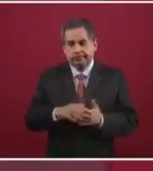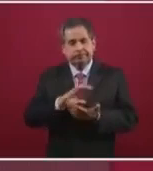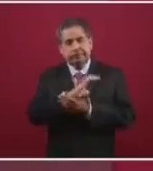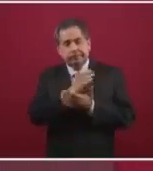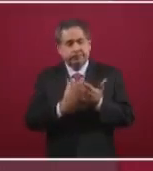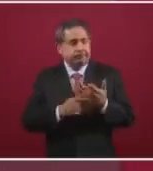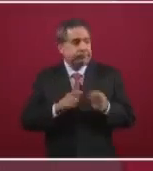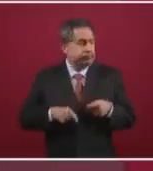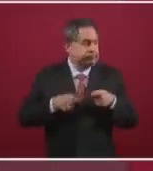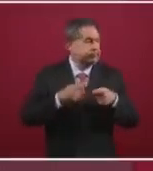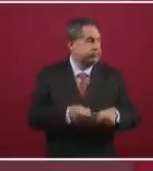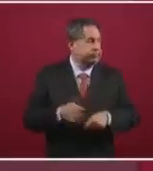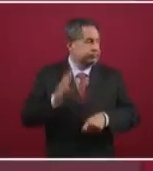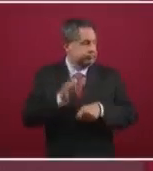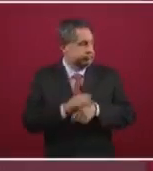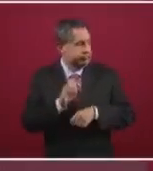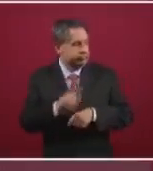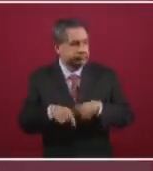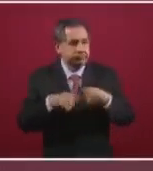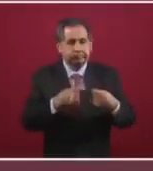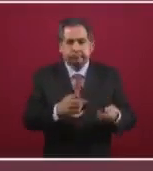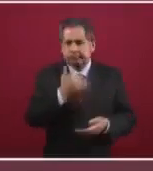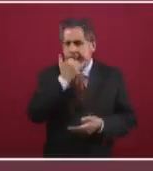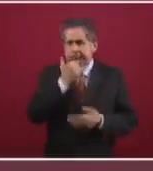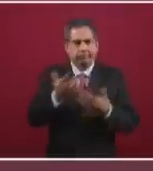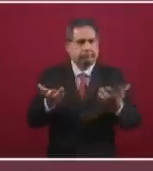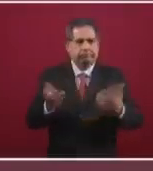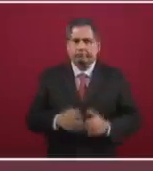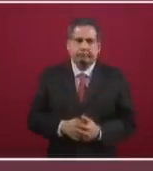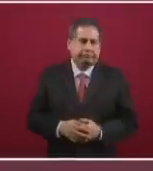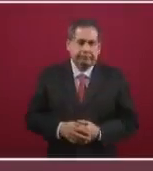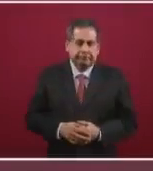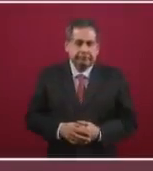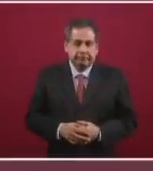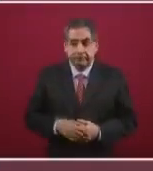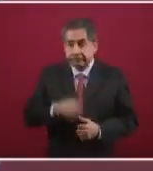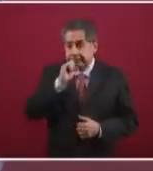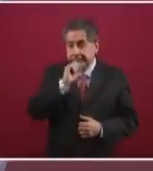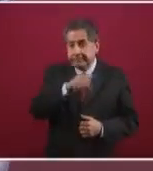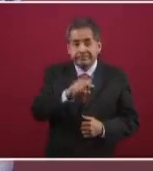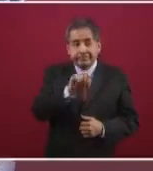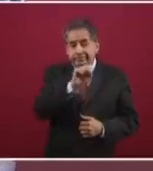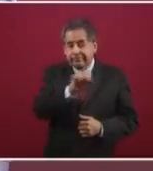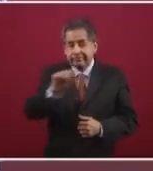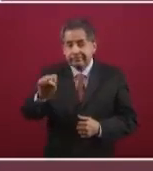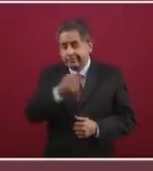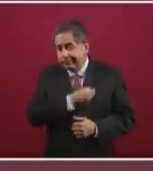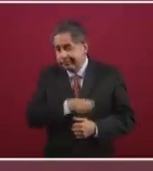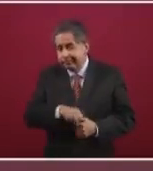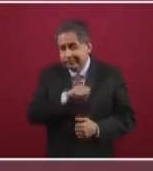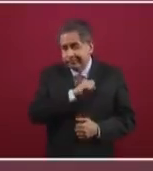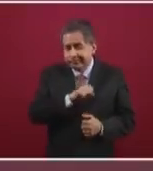contratos de obras, concesiones, bueno, en la Secretaría de Salud,